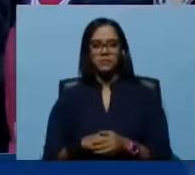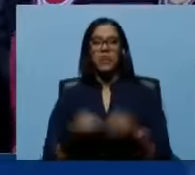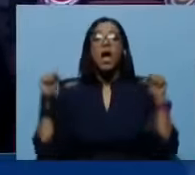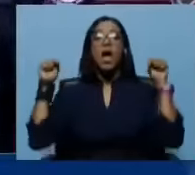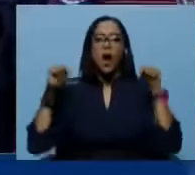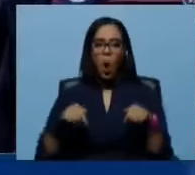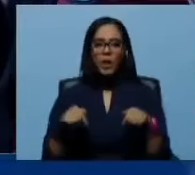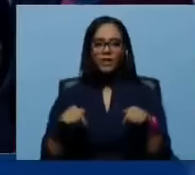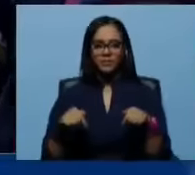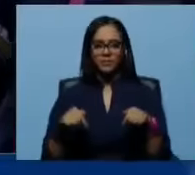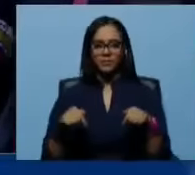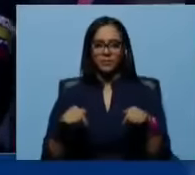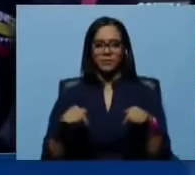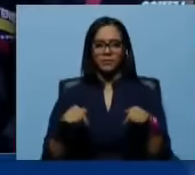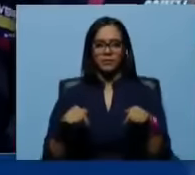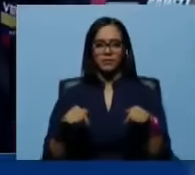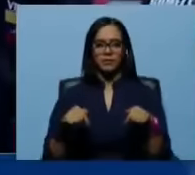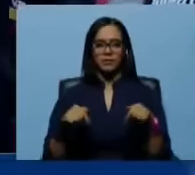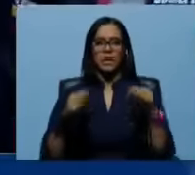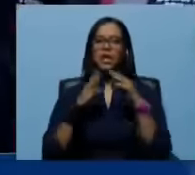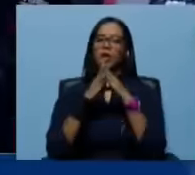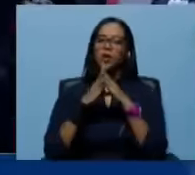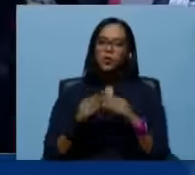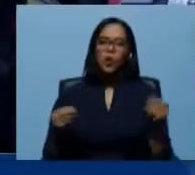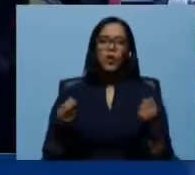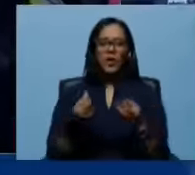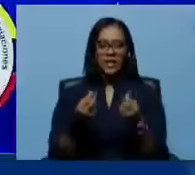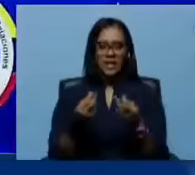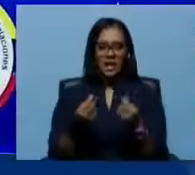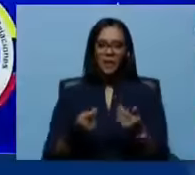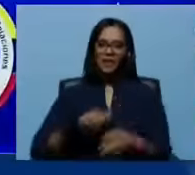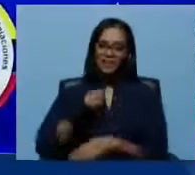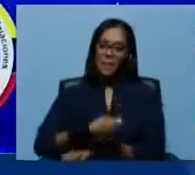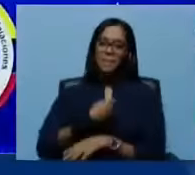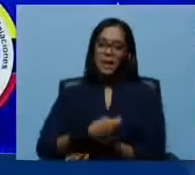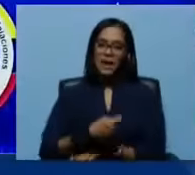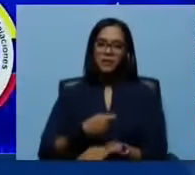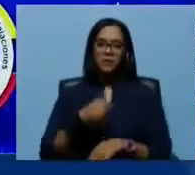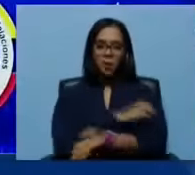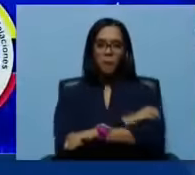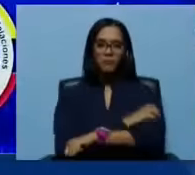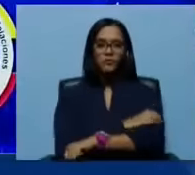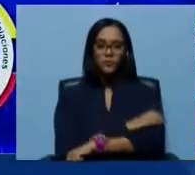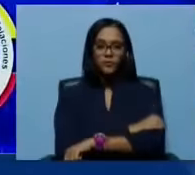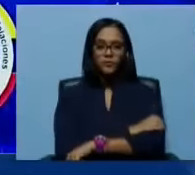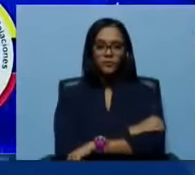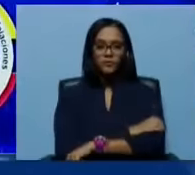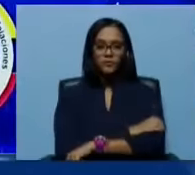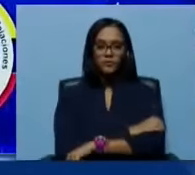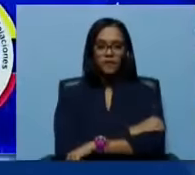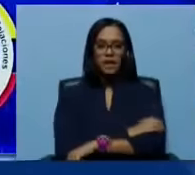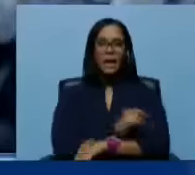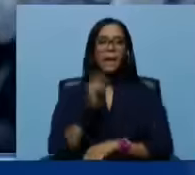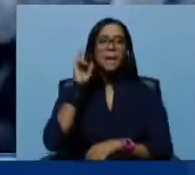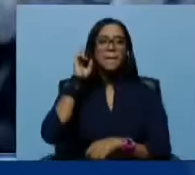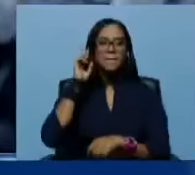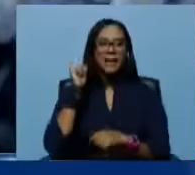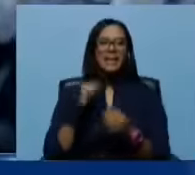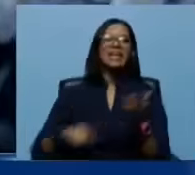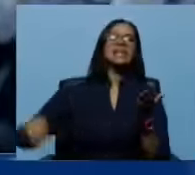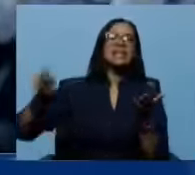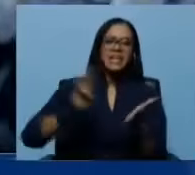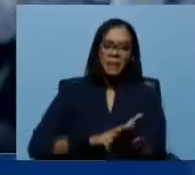Hoy por hoy, todo el dinero que está invirtiendo la extrema derecha para repetir